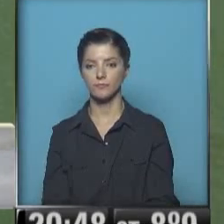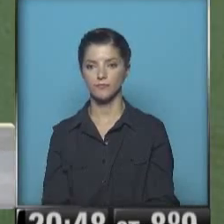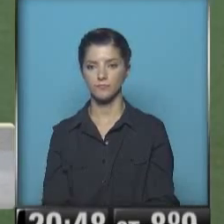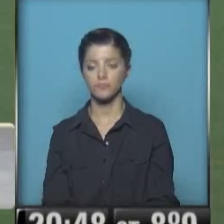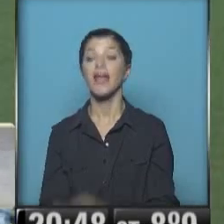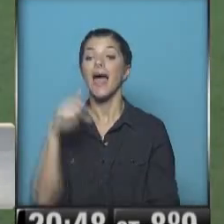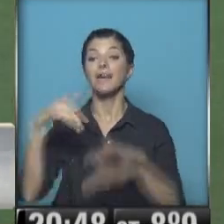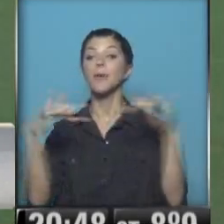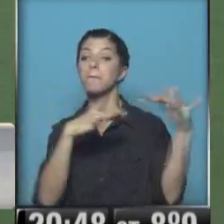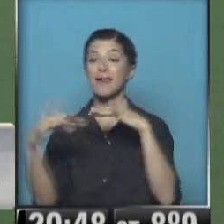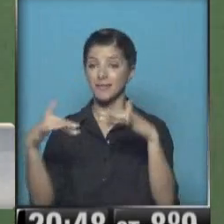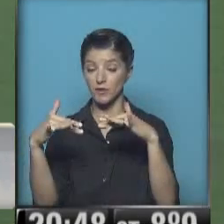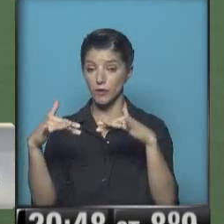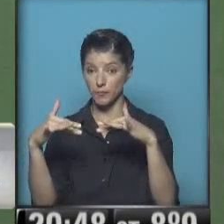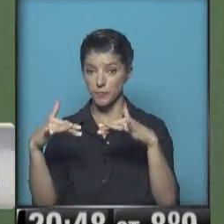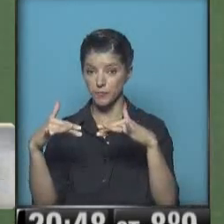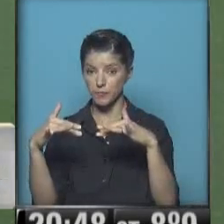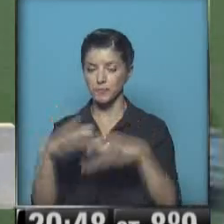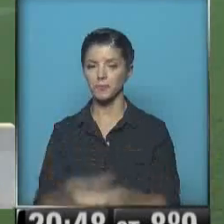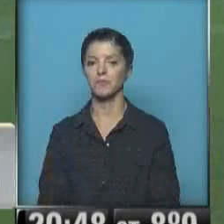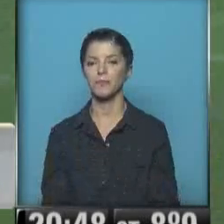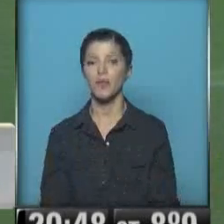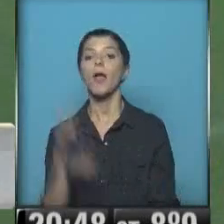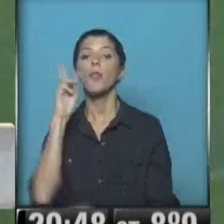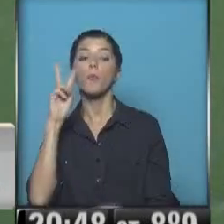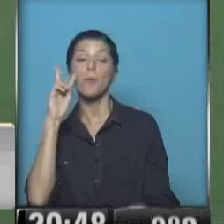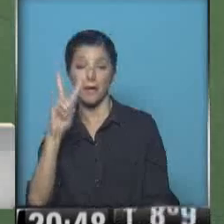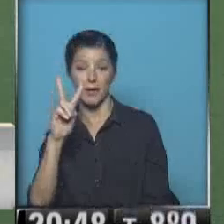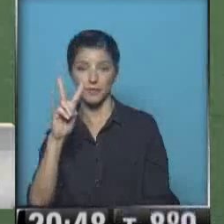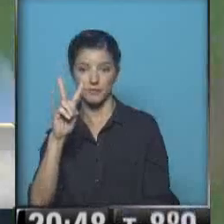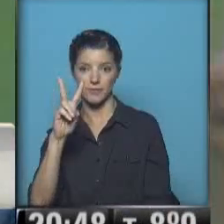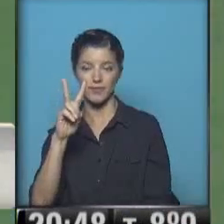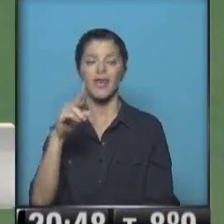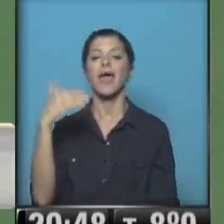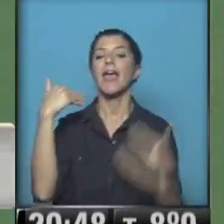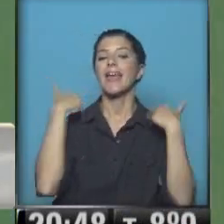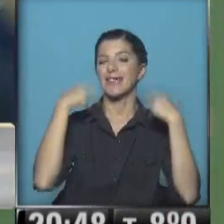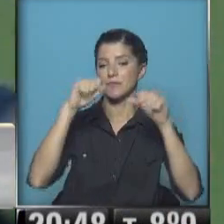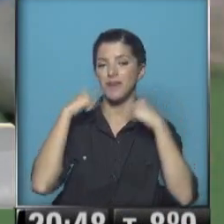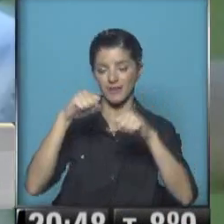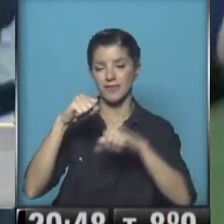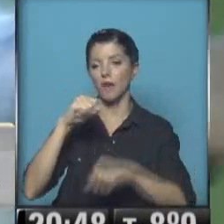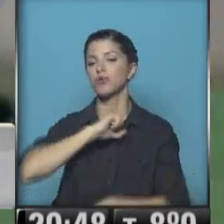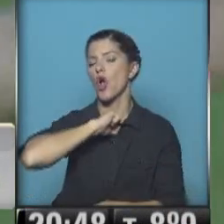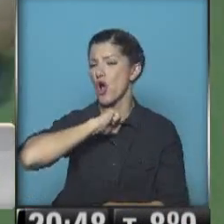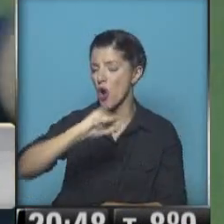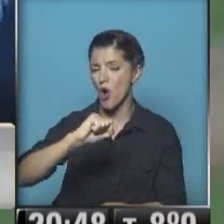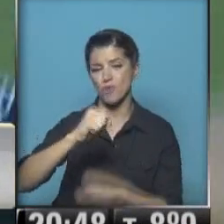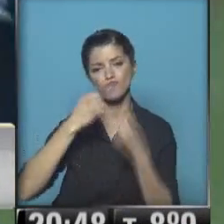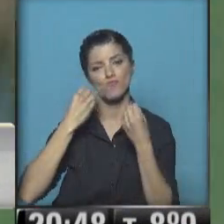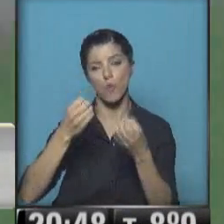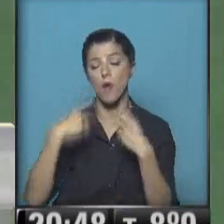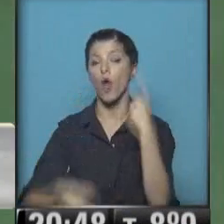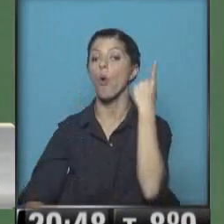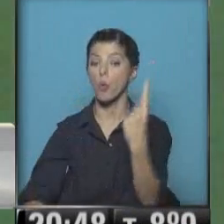en este partido Jerez Silva. Y después de allí, Gimnasia que iba a llegar a ponerse en ventaja. Golazo para poner el